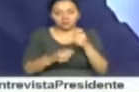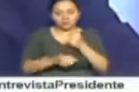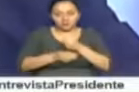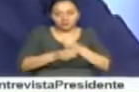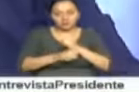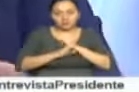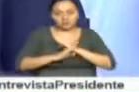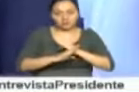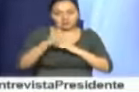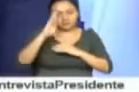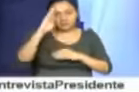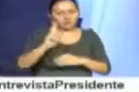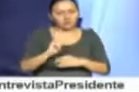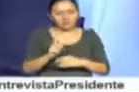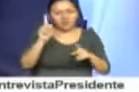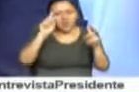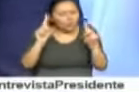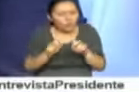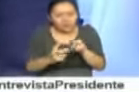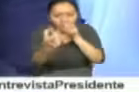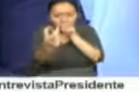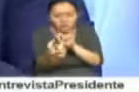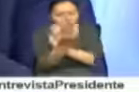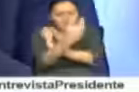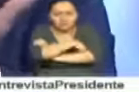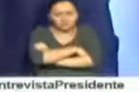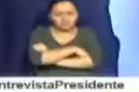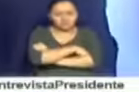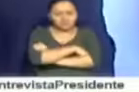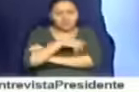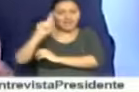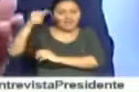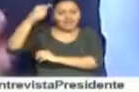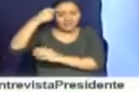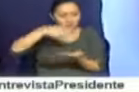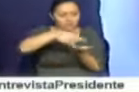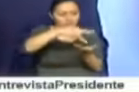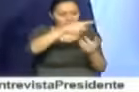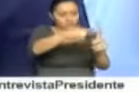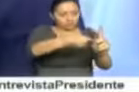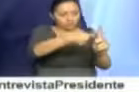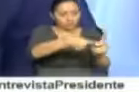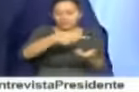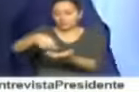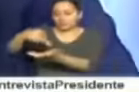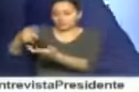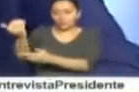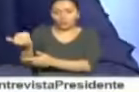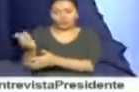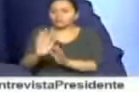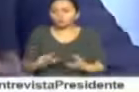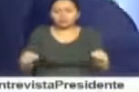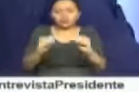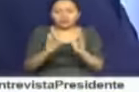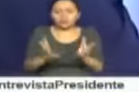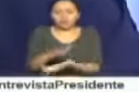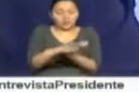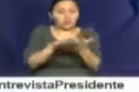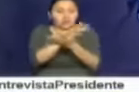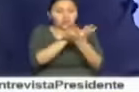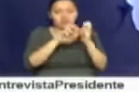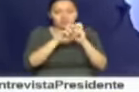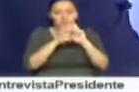que el bienestar militar. Demos ya algo tan sencillo como eso, que el único empleador garantice el sueldo y garantice las pensiones, pero se hace en nudo.